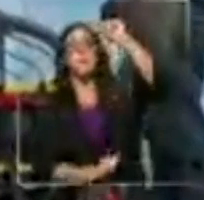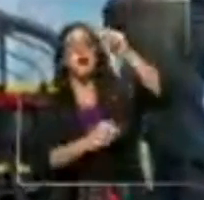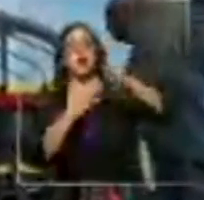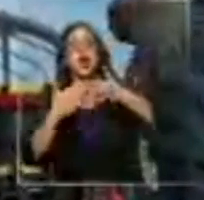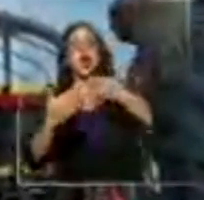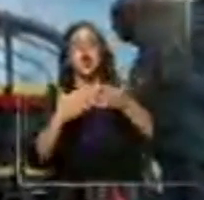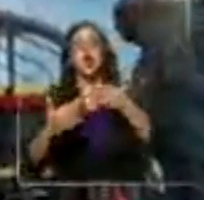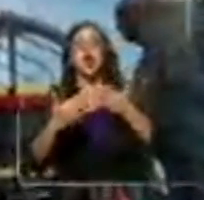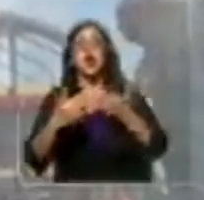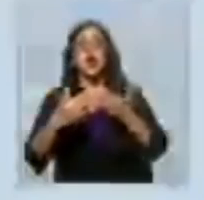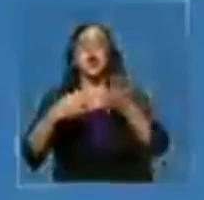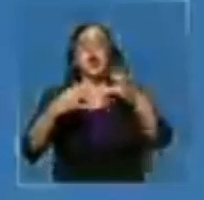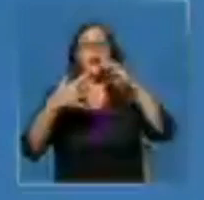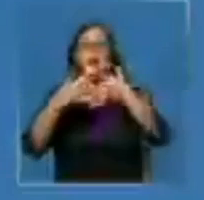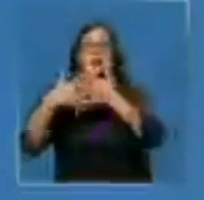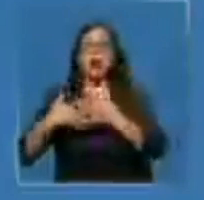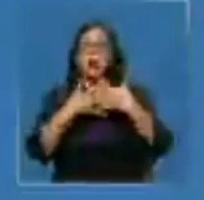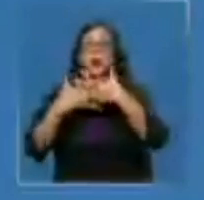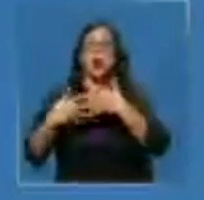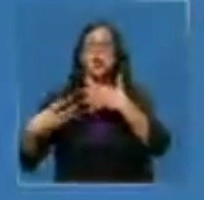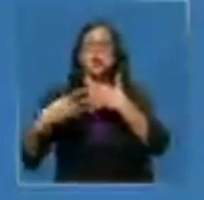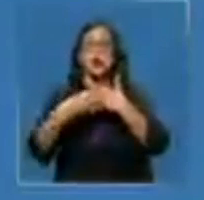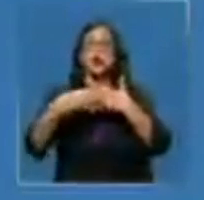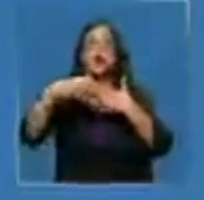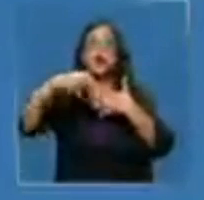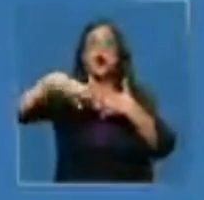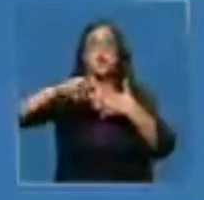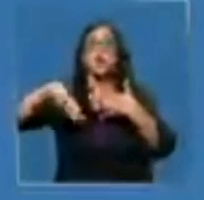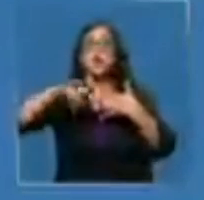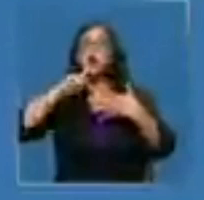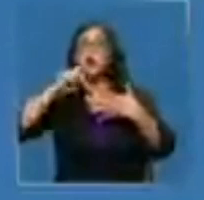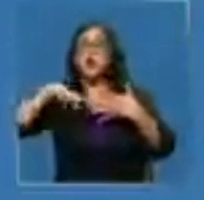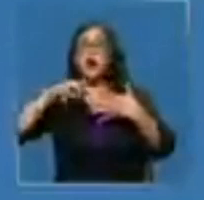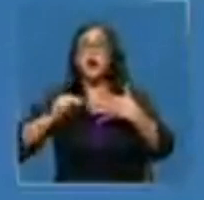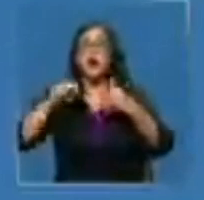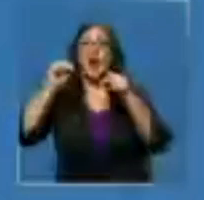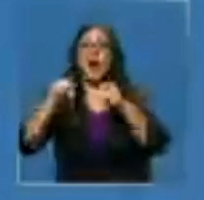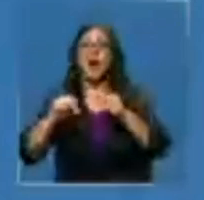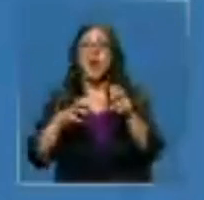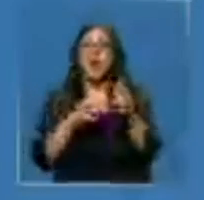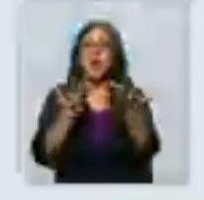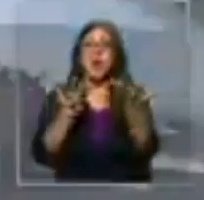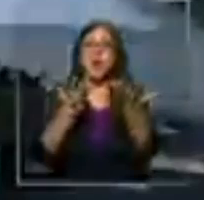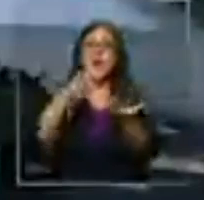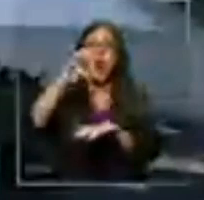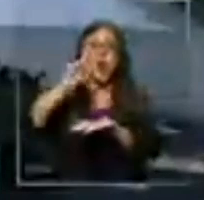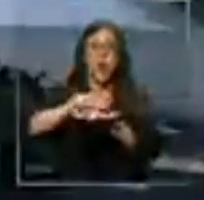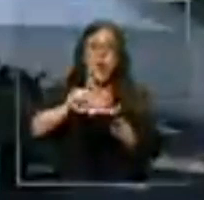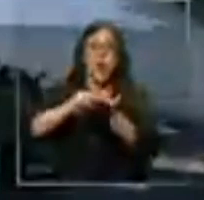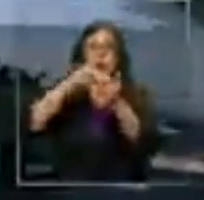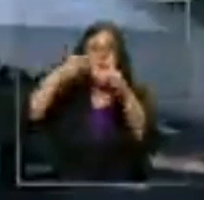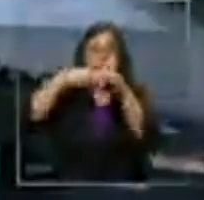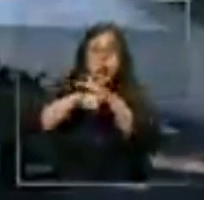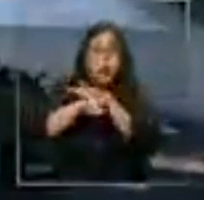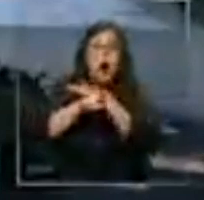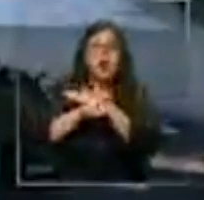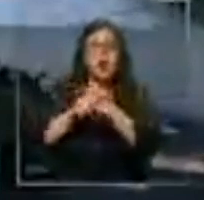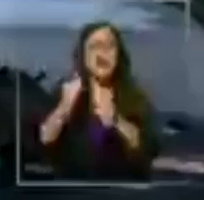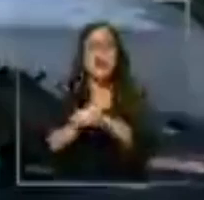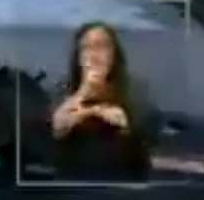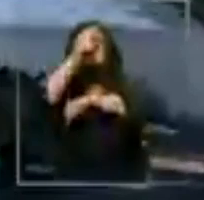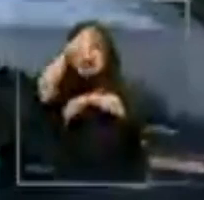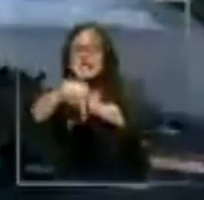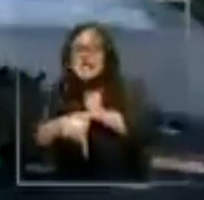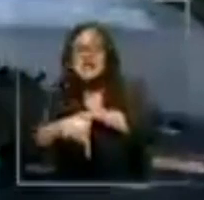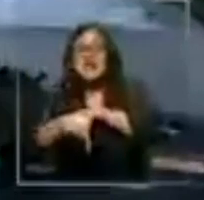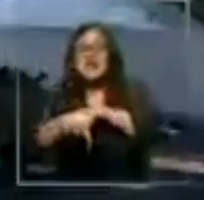de Montana, lugar que correspondería a un almacén subterráneo de misiles intercontinentales. Es por esto que desde la Casa Blanca creen